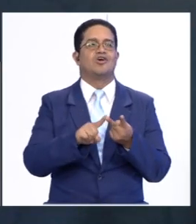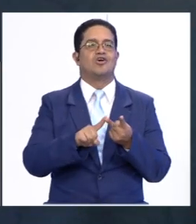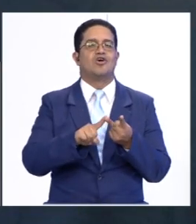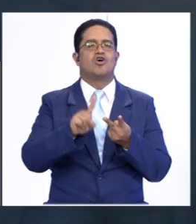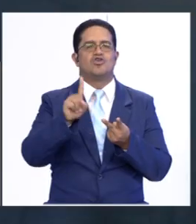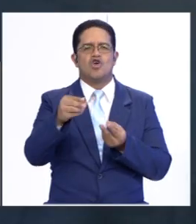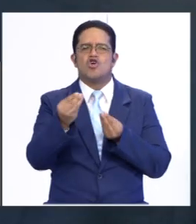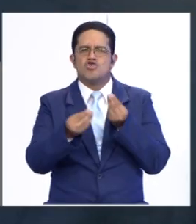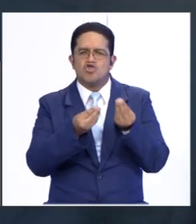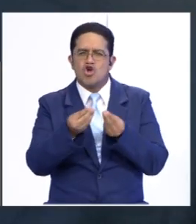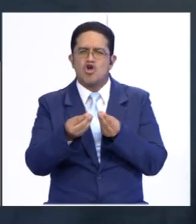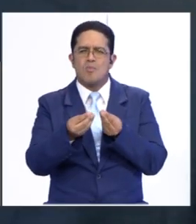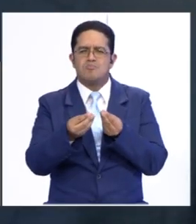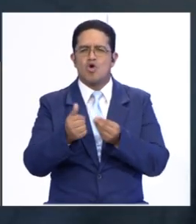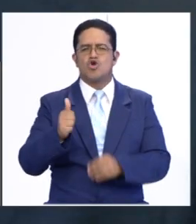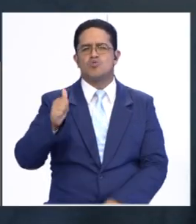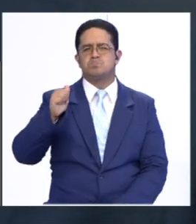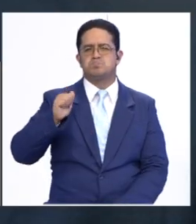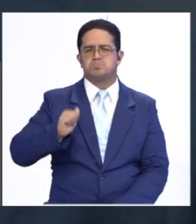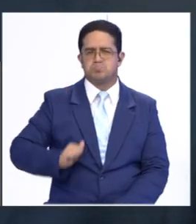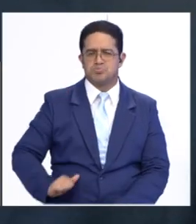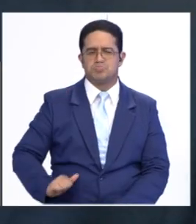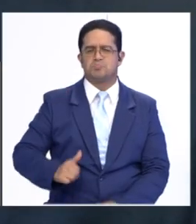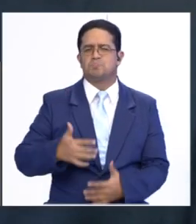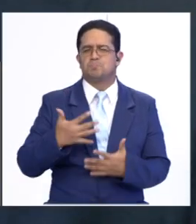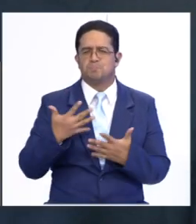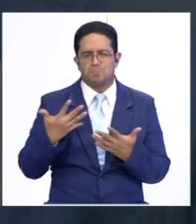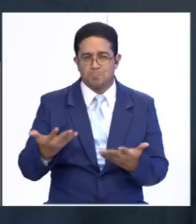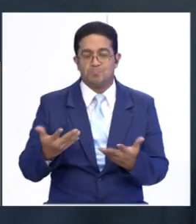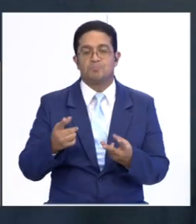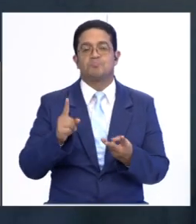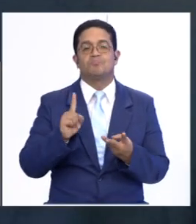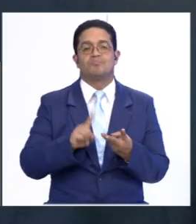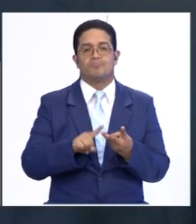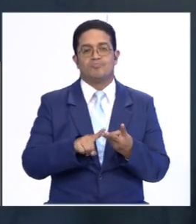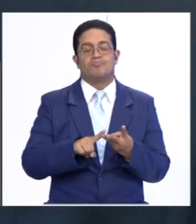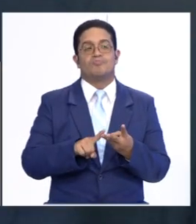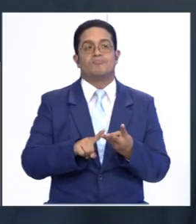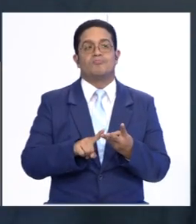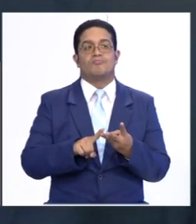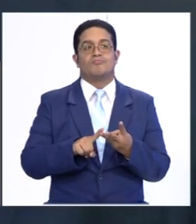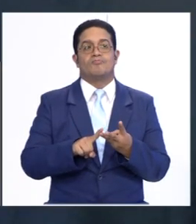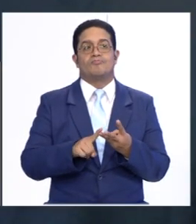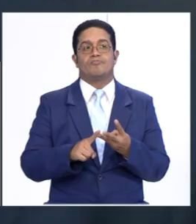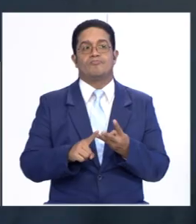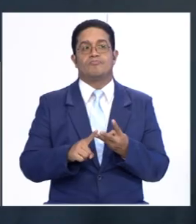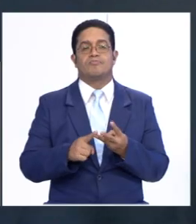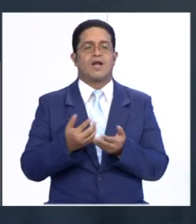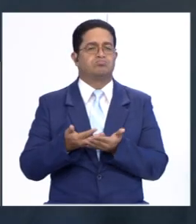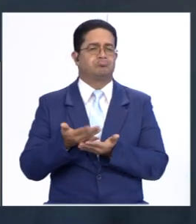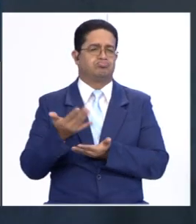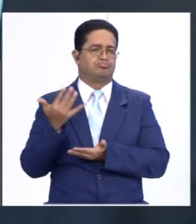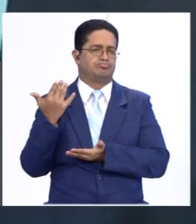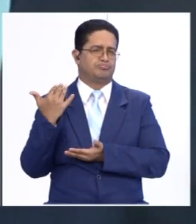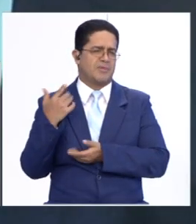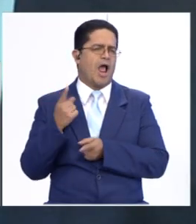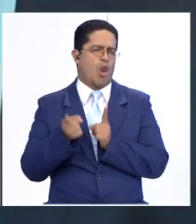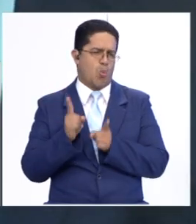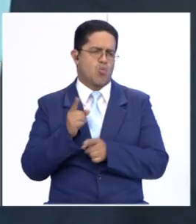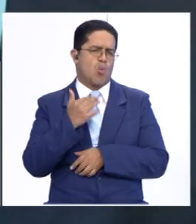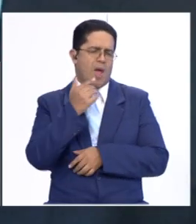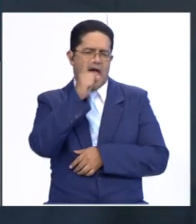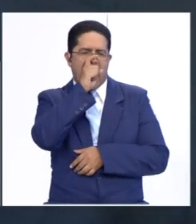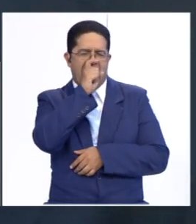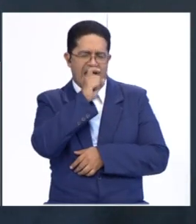tratamiento quirúrgico, oncológico y paliativo desde hace varios años que